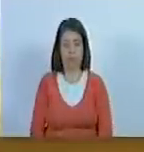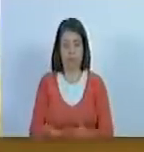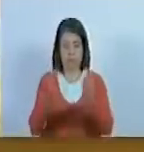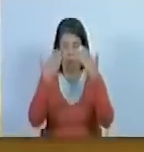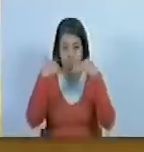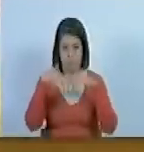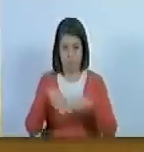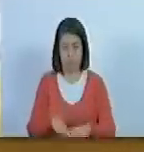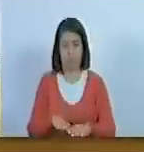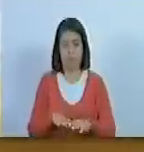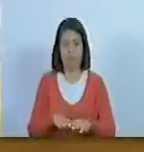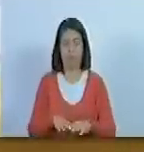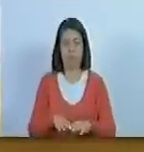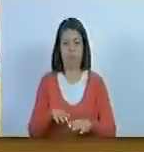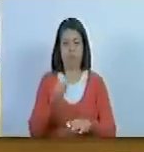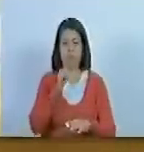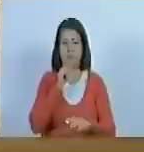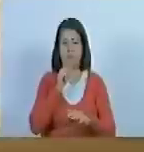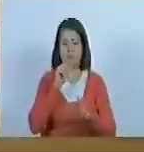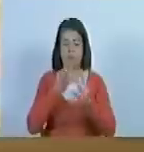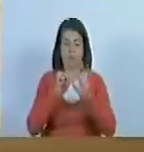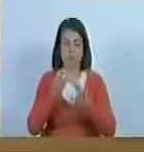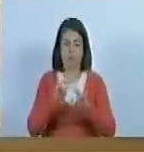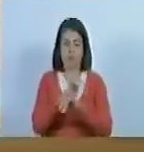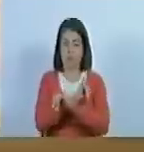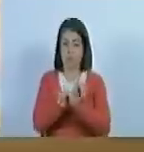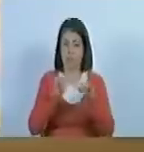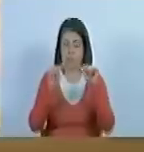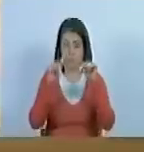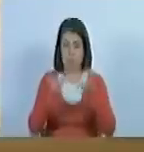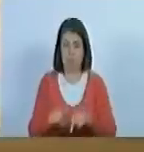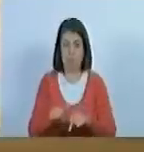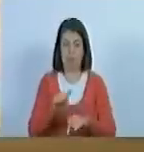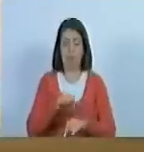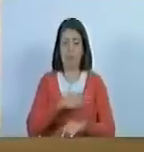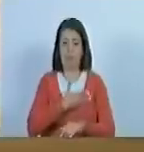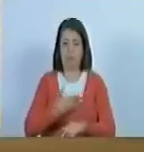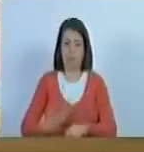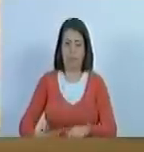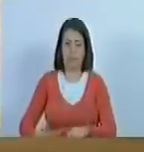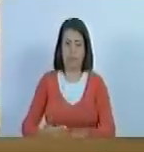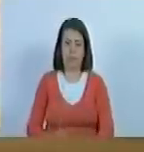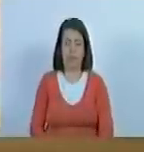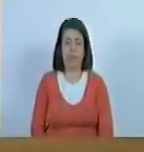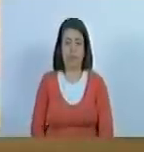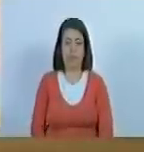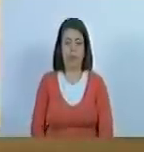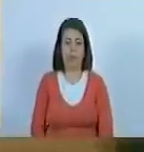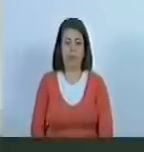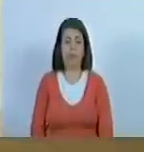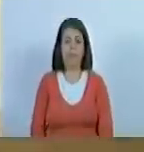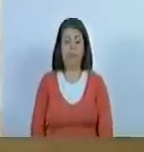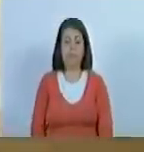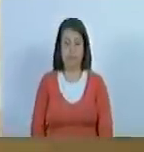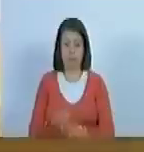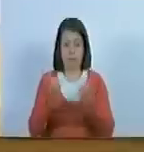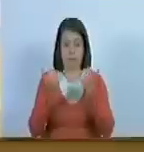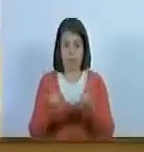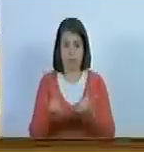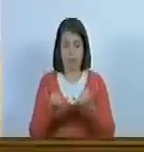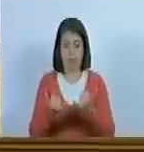Siguiente punto del orden del día, ciudadana secretaria. Agotada la agenda del día, ciudadano presidente. En